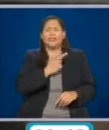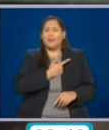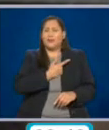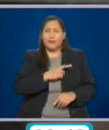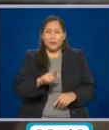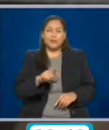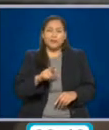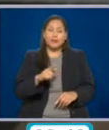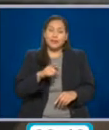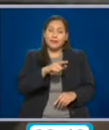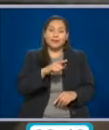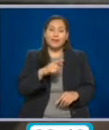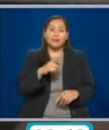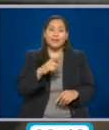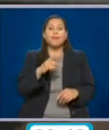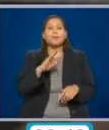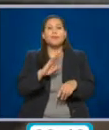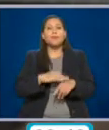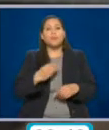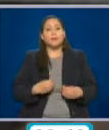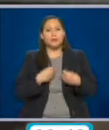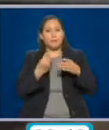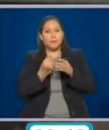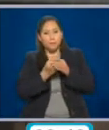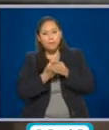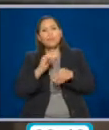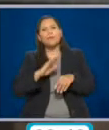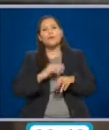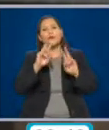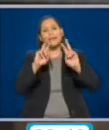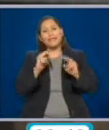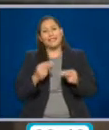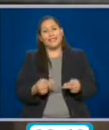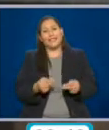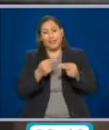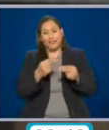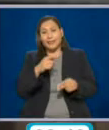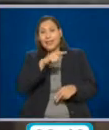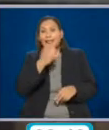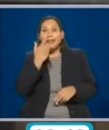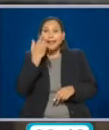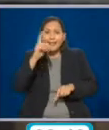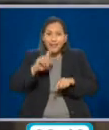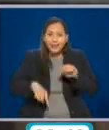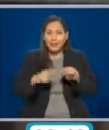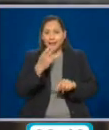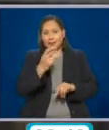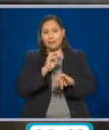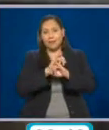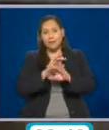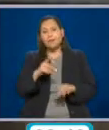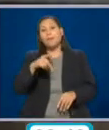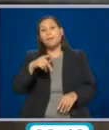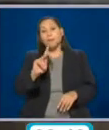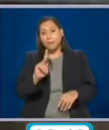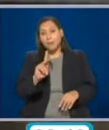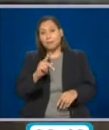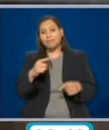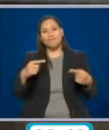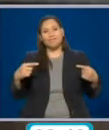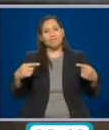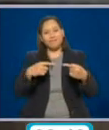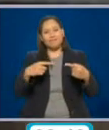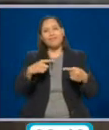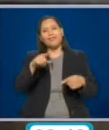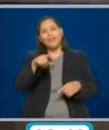en el presente, sobre todo en el ámbito privado, en el ámbito de los negocios, y pretendía que se borrara esta información, pero ahí choca con